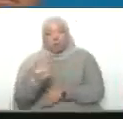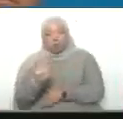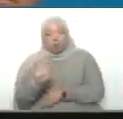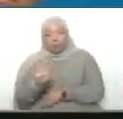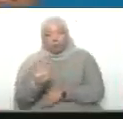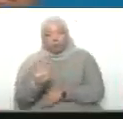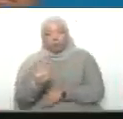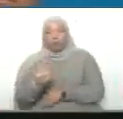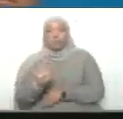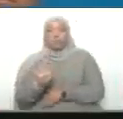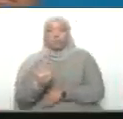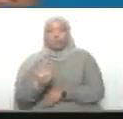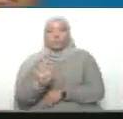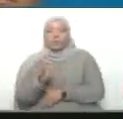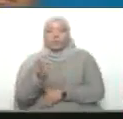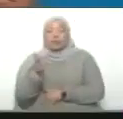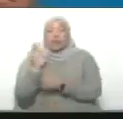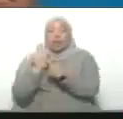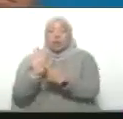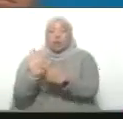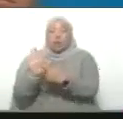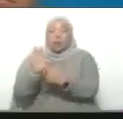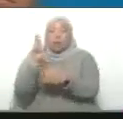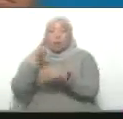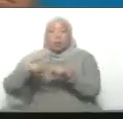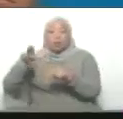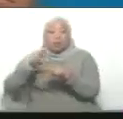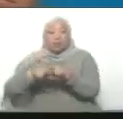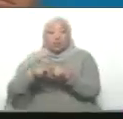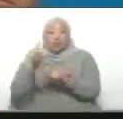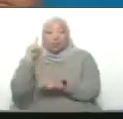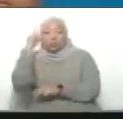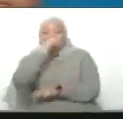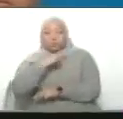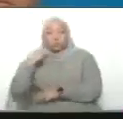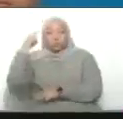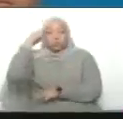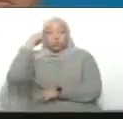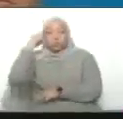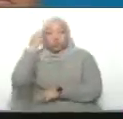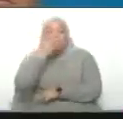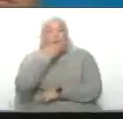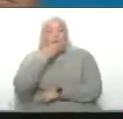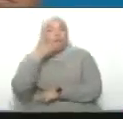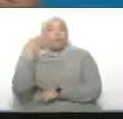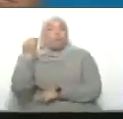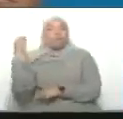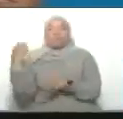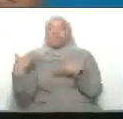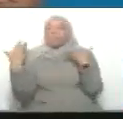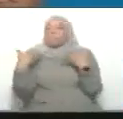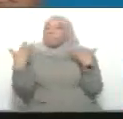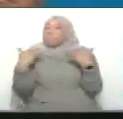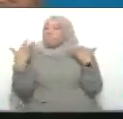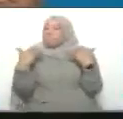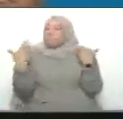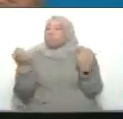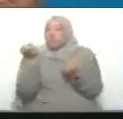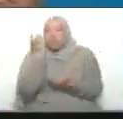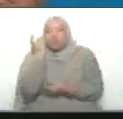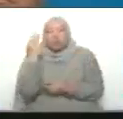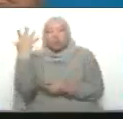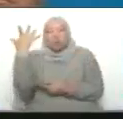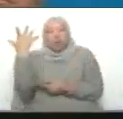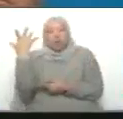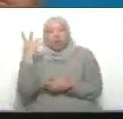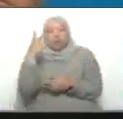2023-2024. El rostro que nos muestran nuestros niños, nuestras niñas, nuestros jóvenes, son esos rostros de sueños,